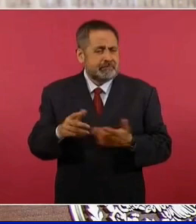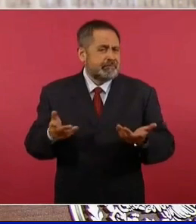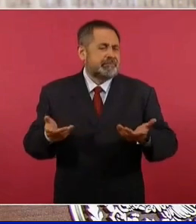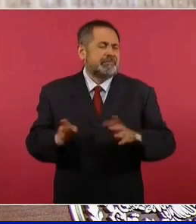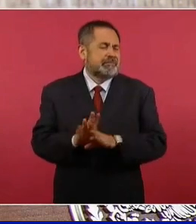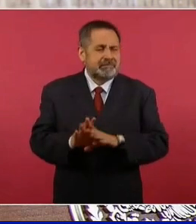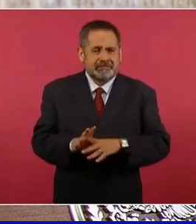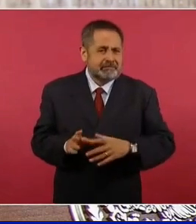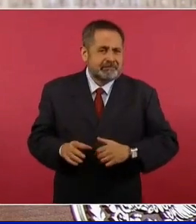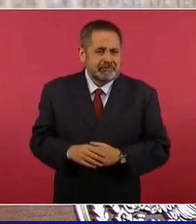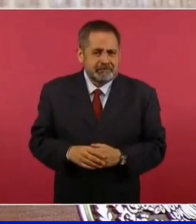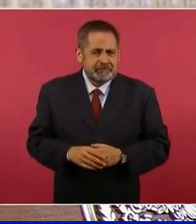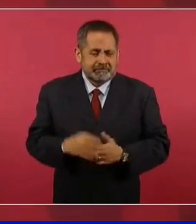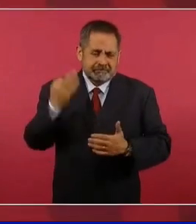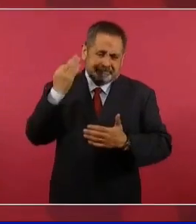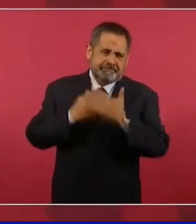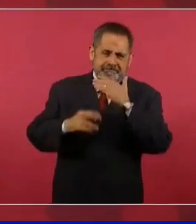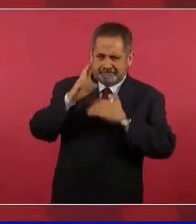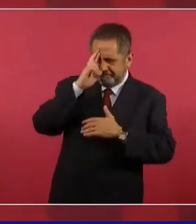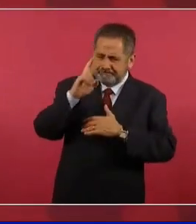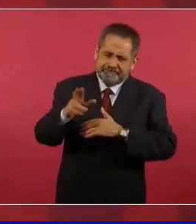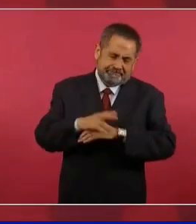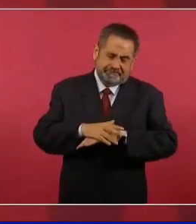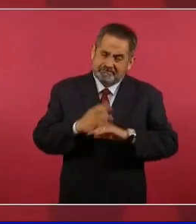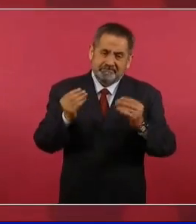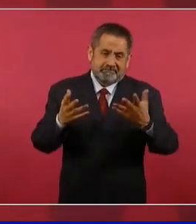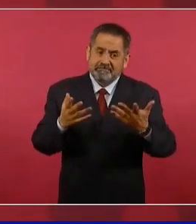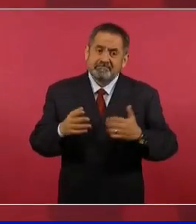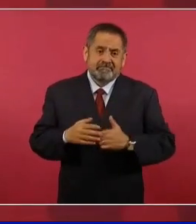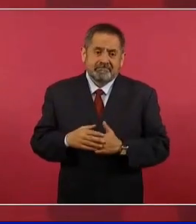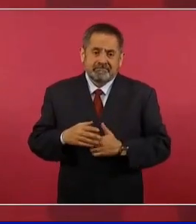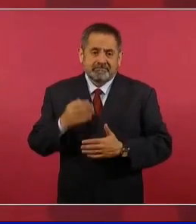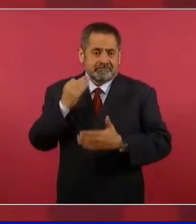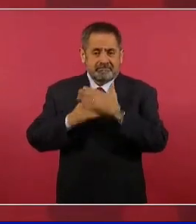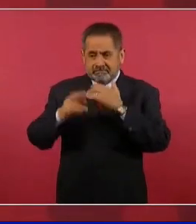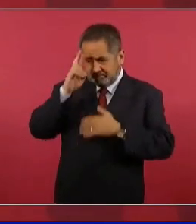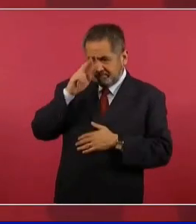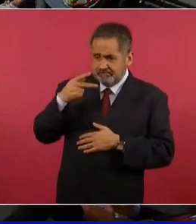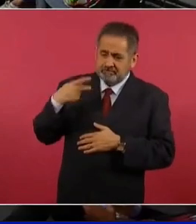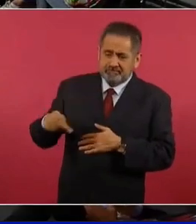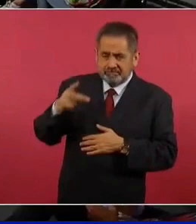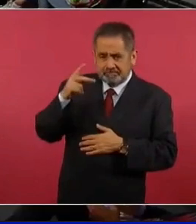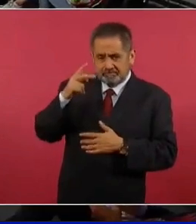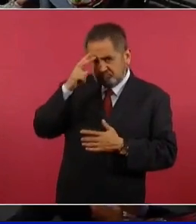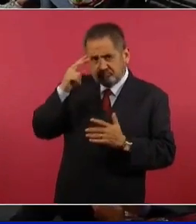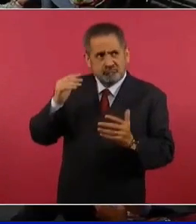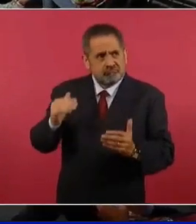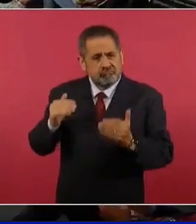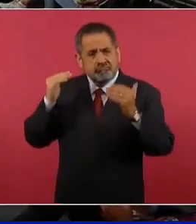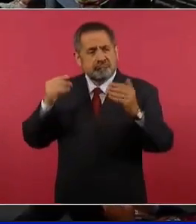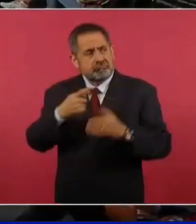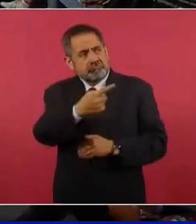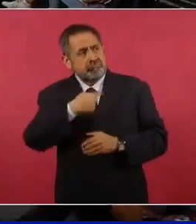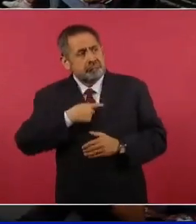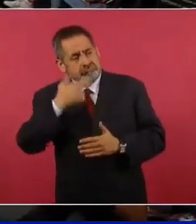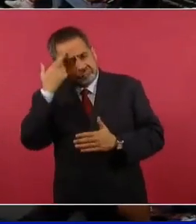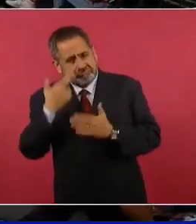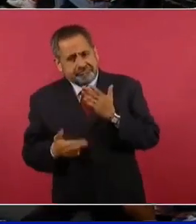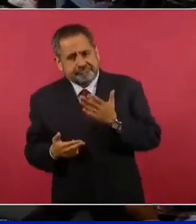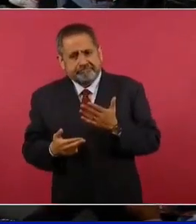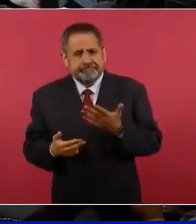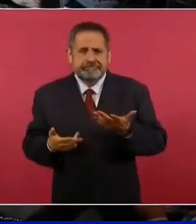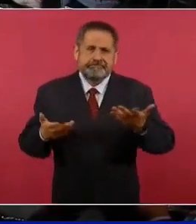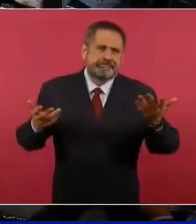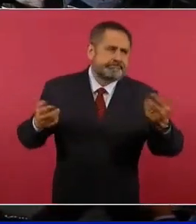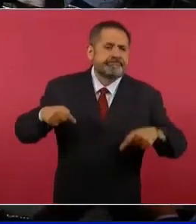una violación flagrante a nuestra soberanía, claro, permitido